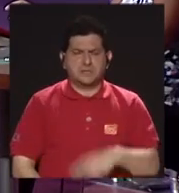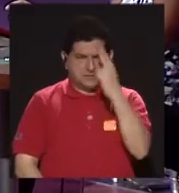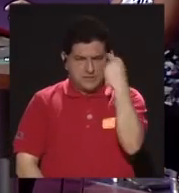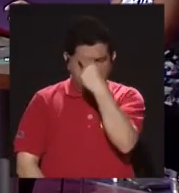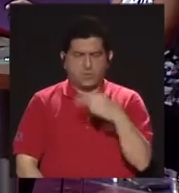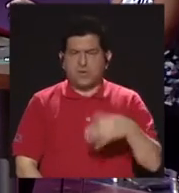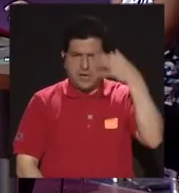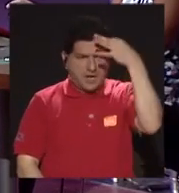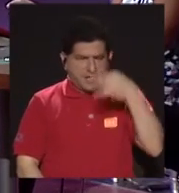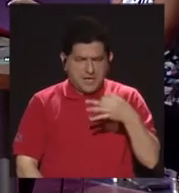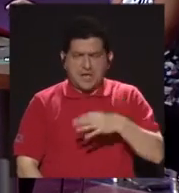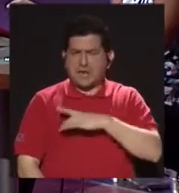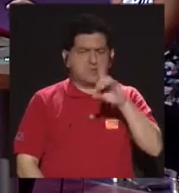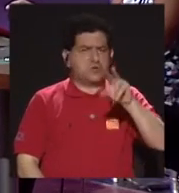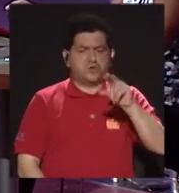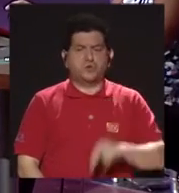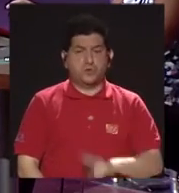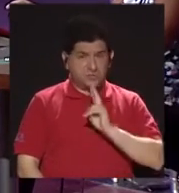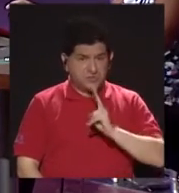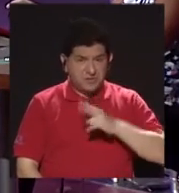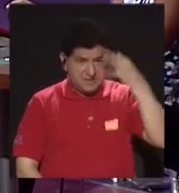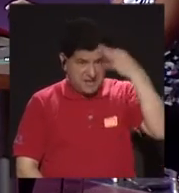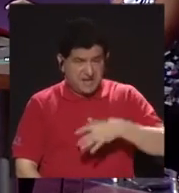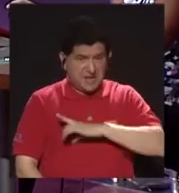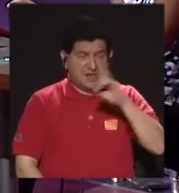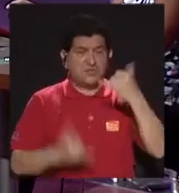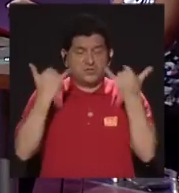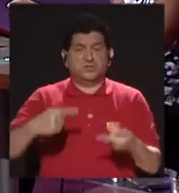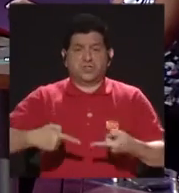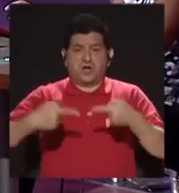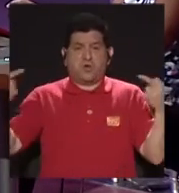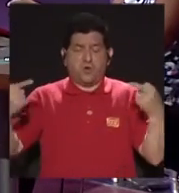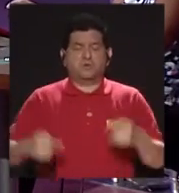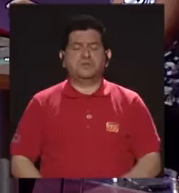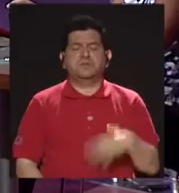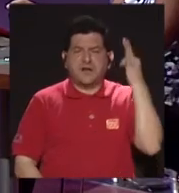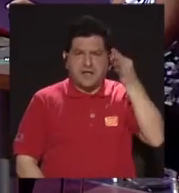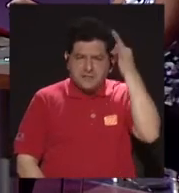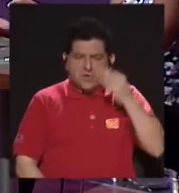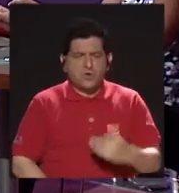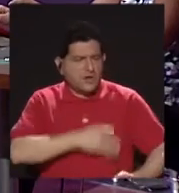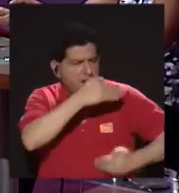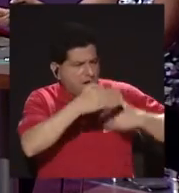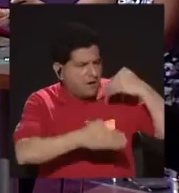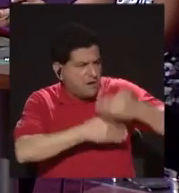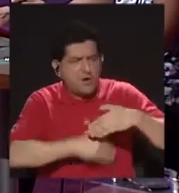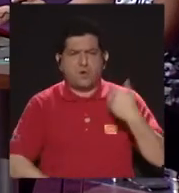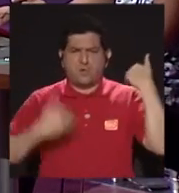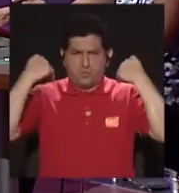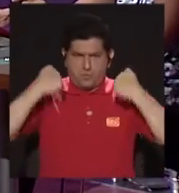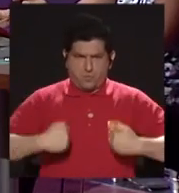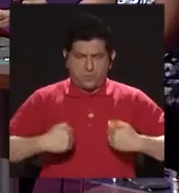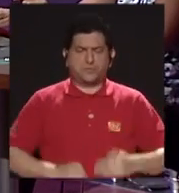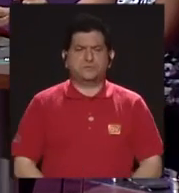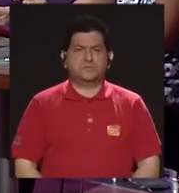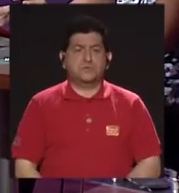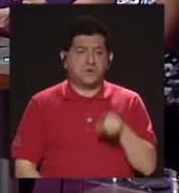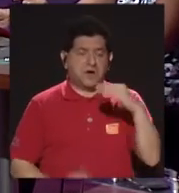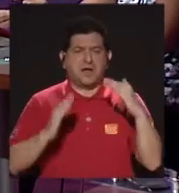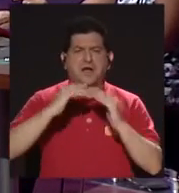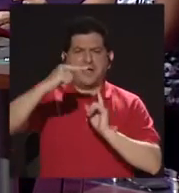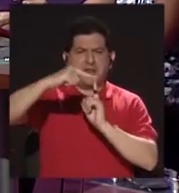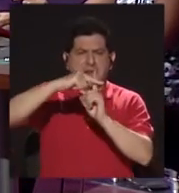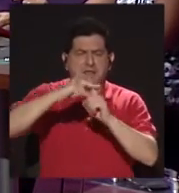ha creído en un dios porque si creyera en dios realmente ya se hubieran opuesto a la teoría de la evolución del hombre ya que la iglesia católica ha sido un verdugo muy